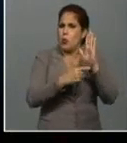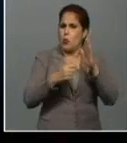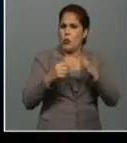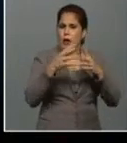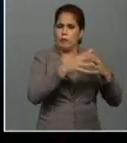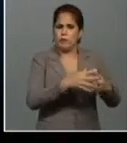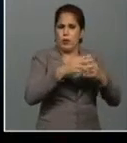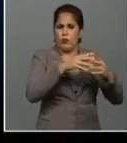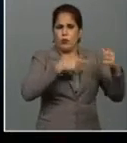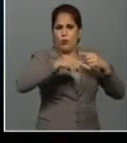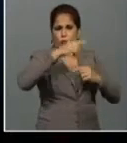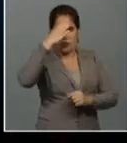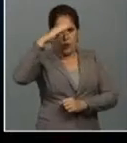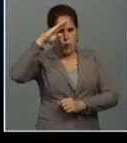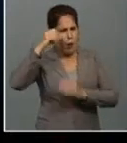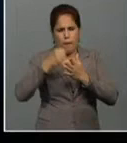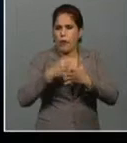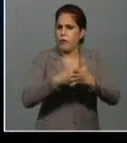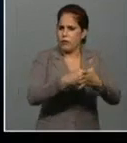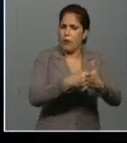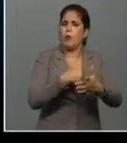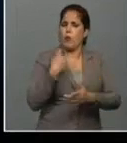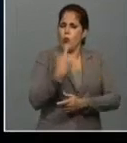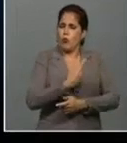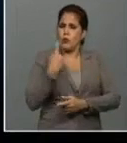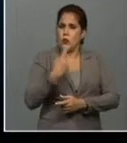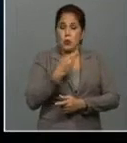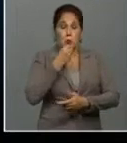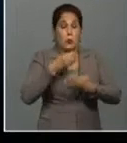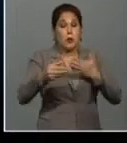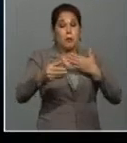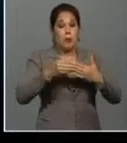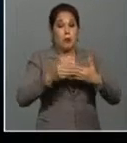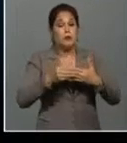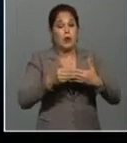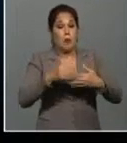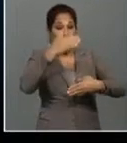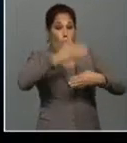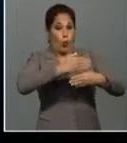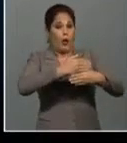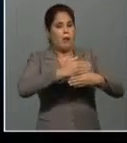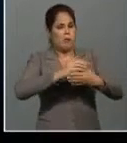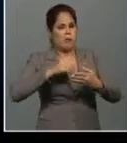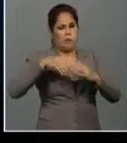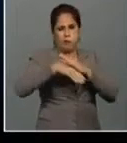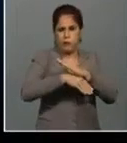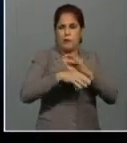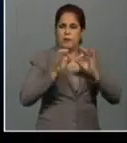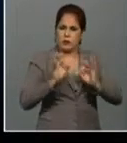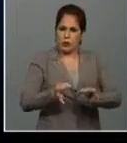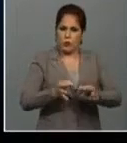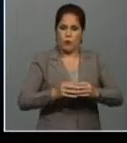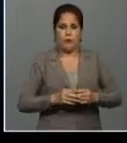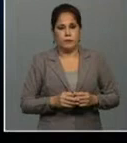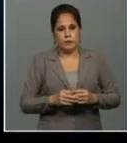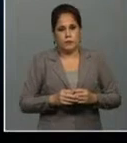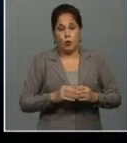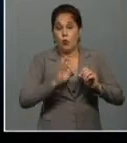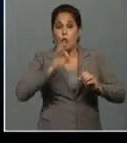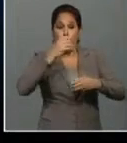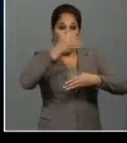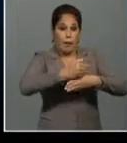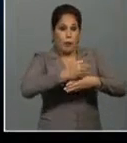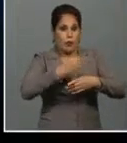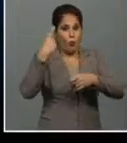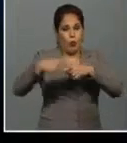agresiones de nuestros enemigos y frente a la cual se estrellara el más genocida bloqueo económico comercial y financiero jamás impuesto a